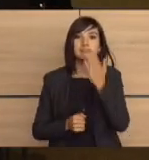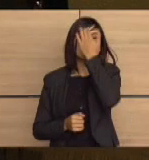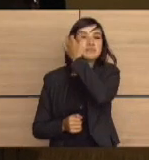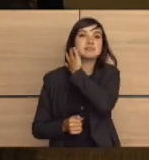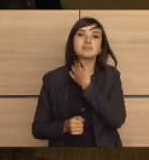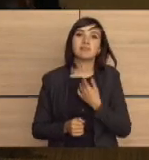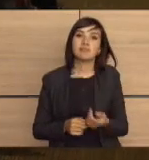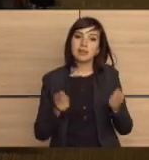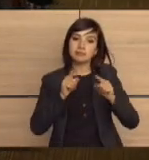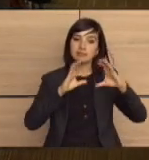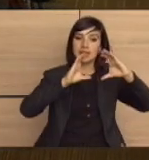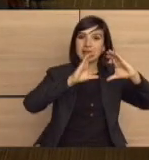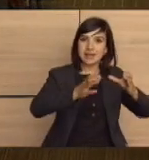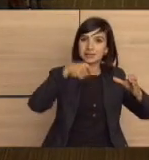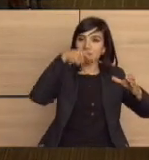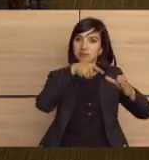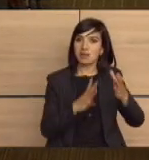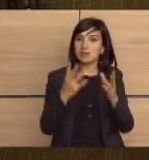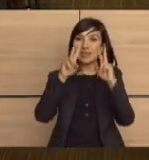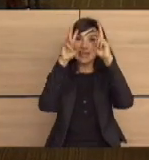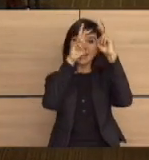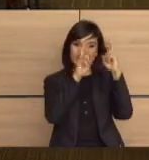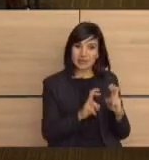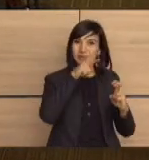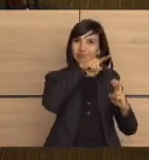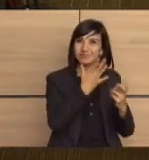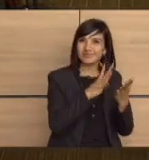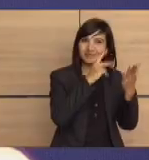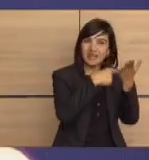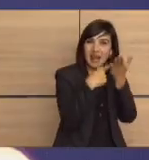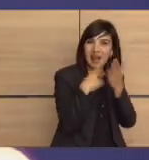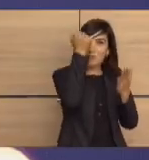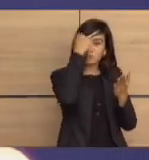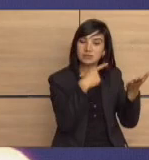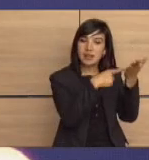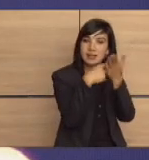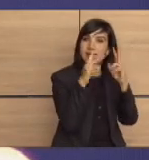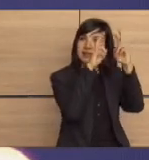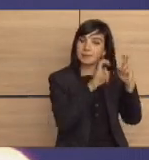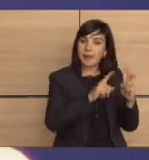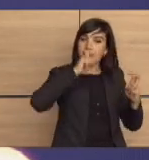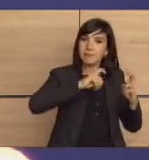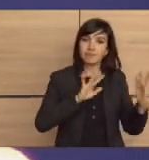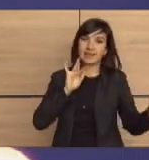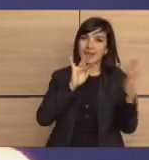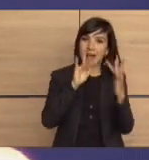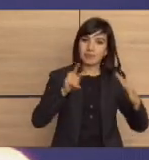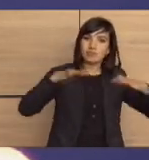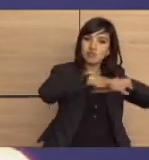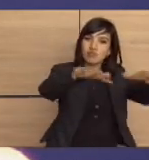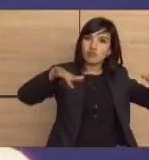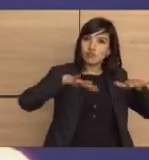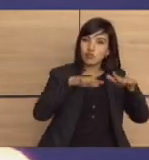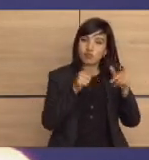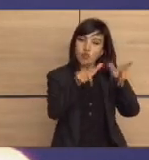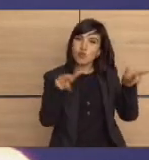de contexto de los territorios y de las comunidades dentro de las que se enmarcan las escuelas y los espacios de formación con